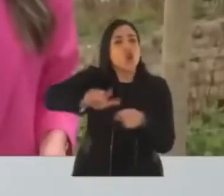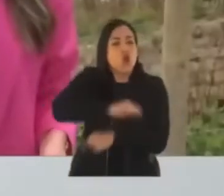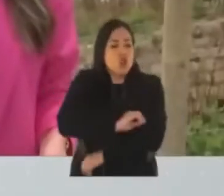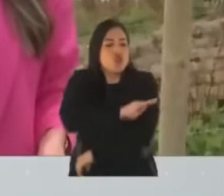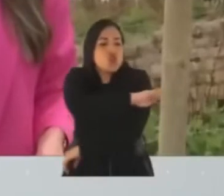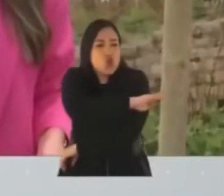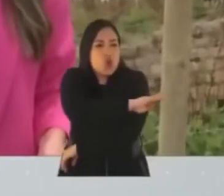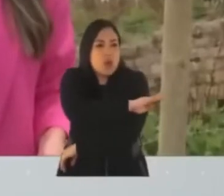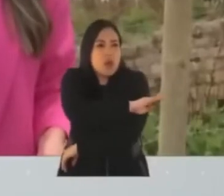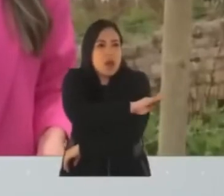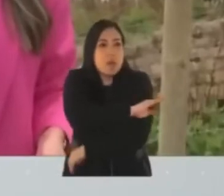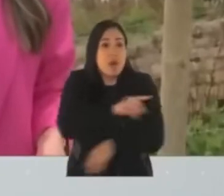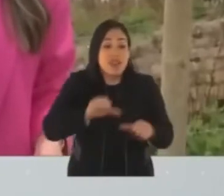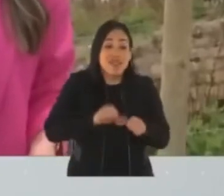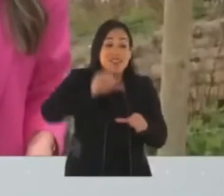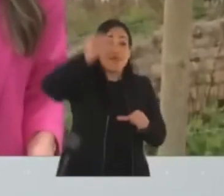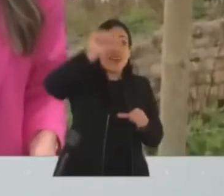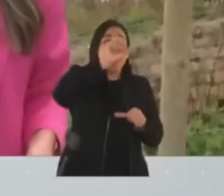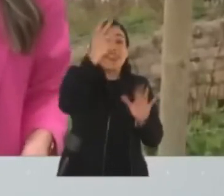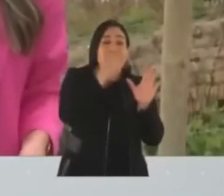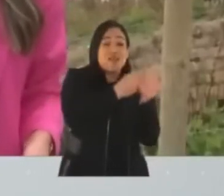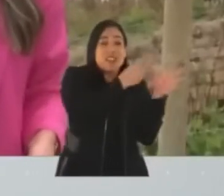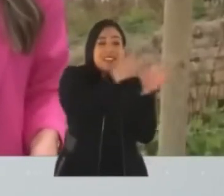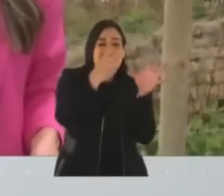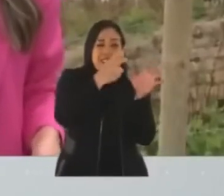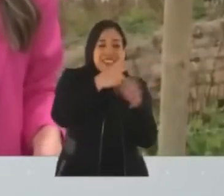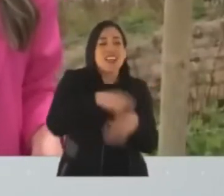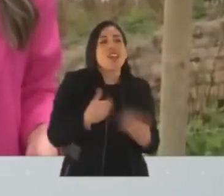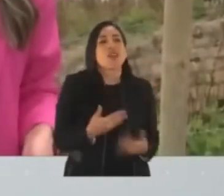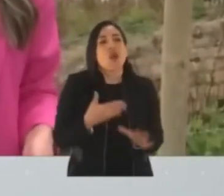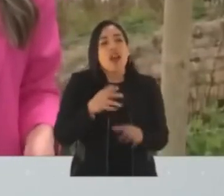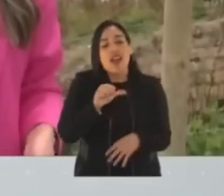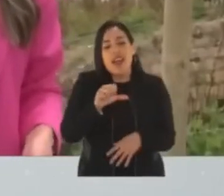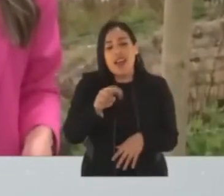de Sumapaz, a 3.700 metros de altura. María Angélica Ferrer, Noticias RCI.